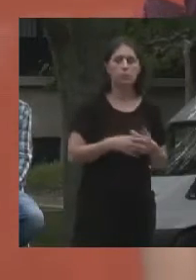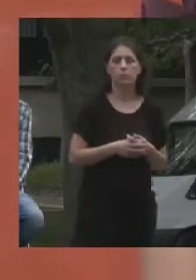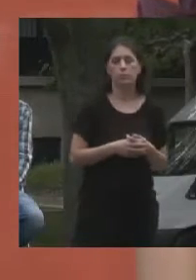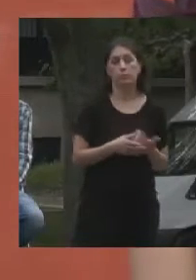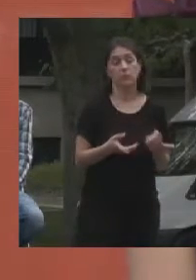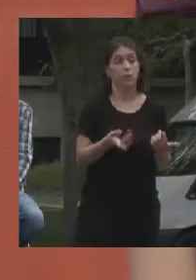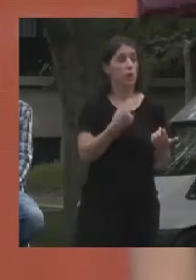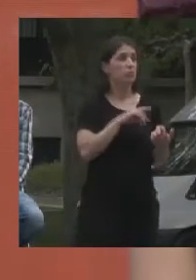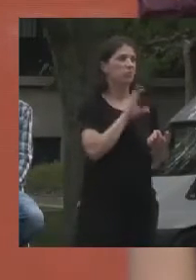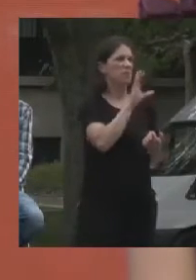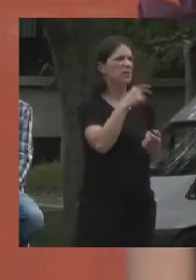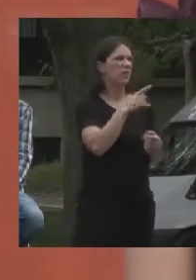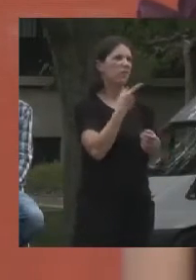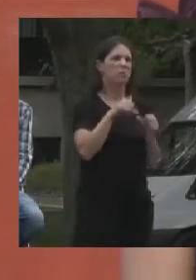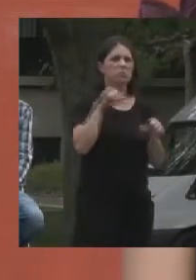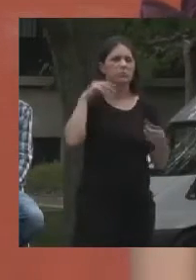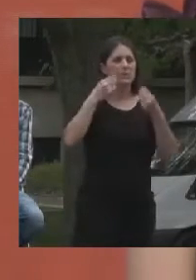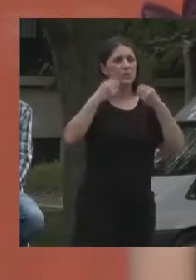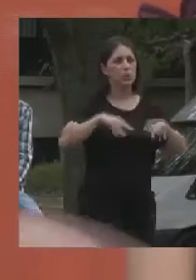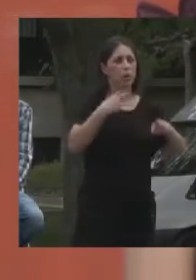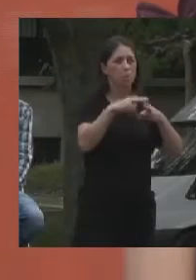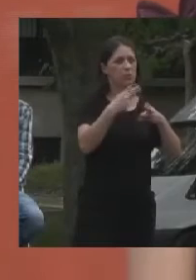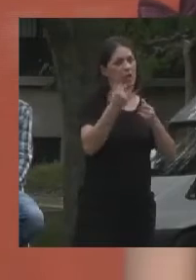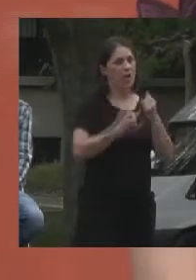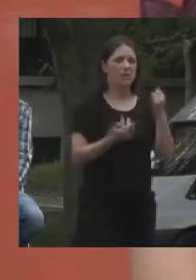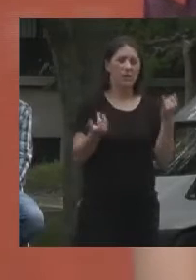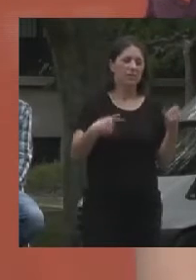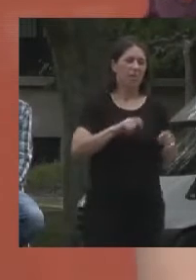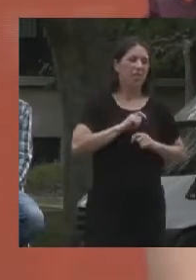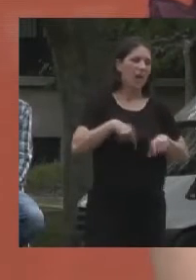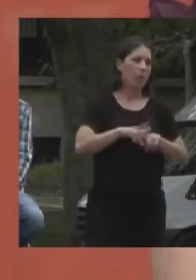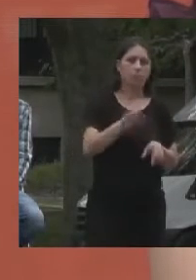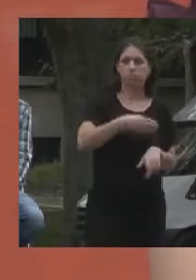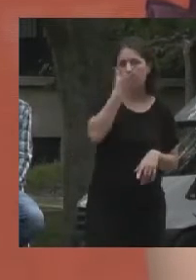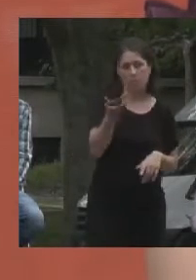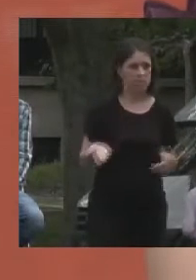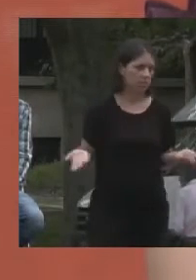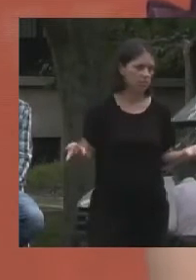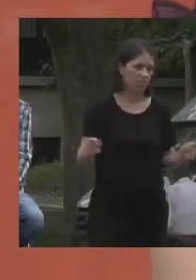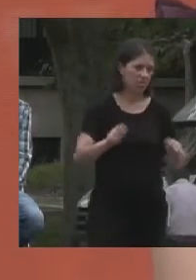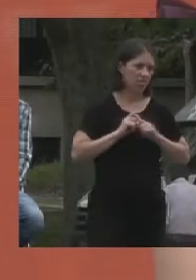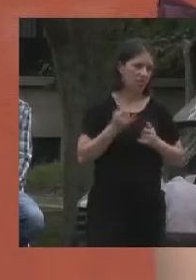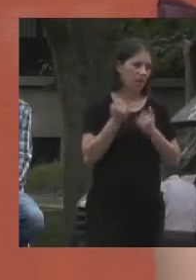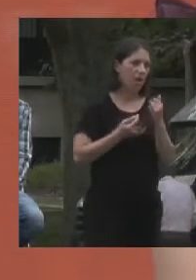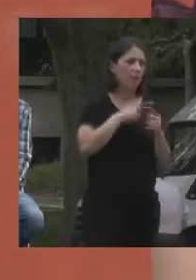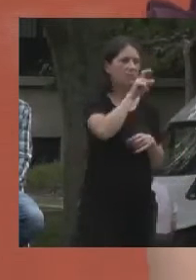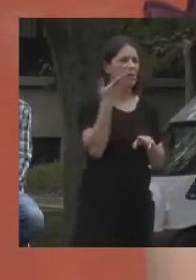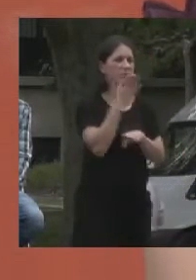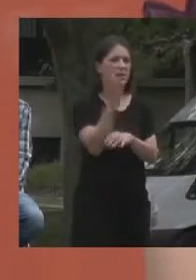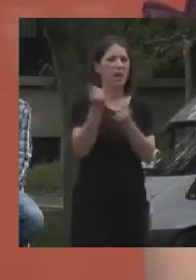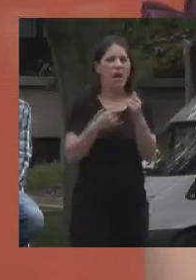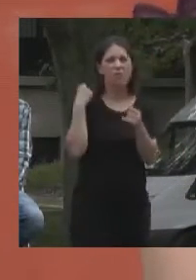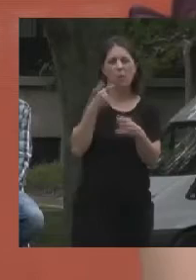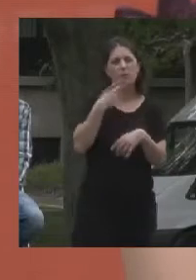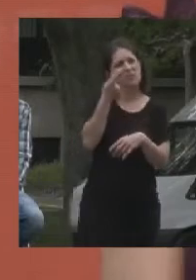Porque vivimos no noso país unha historia política que o que dá é vergonza. Dá vergonza ter uns representantes que teñen feito